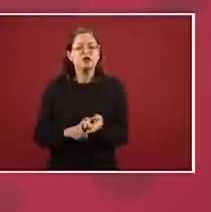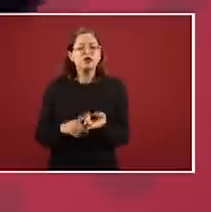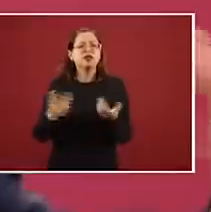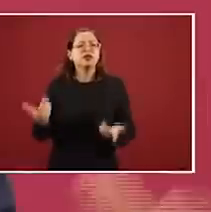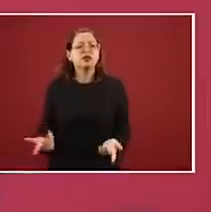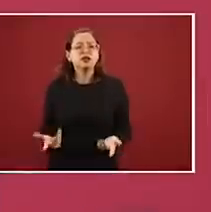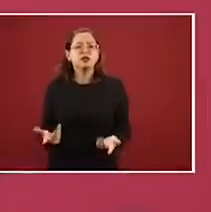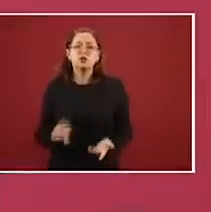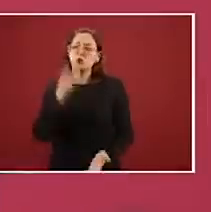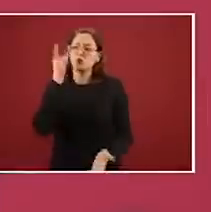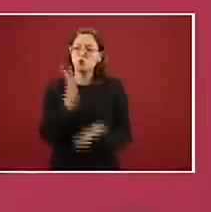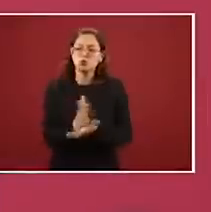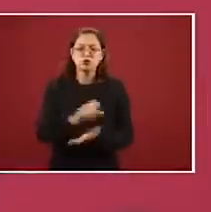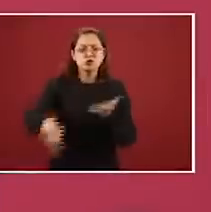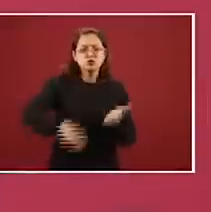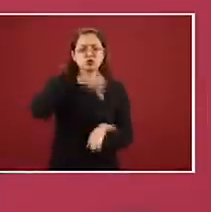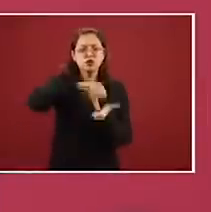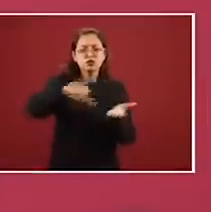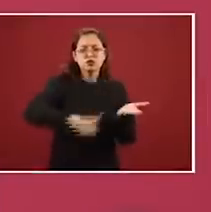en las ciudades.